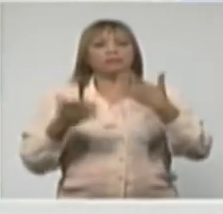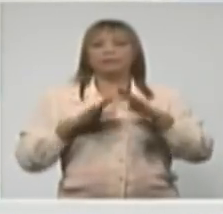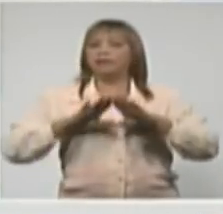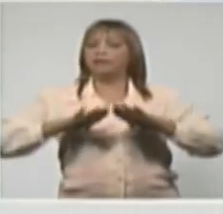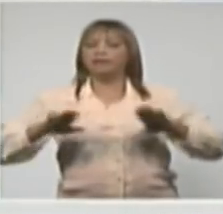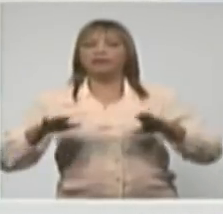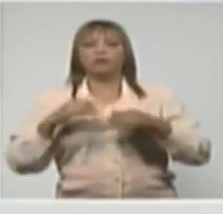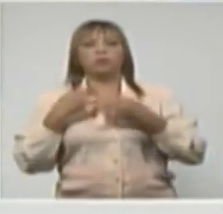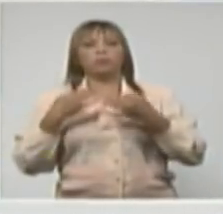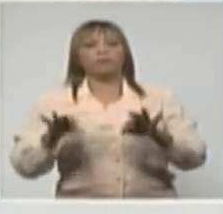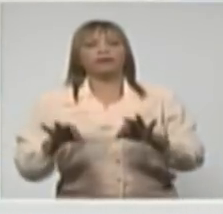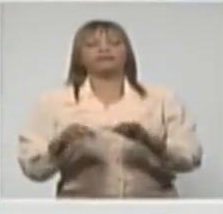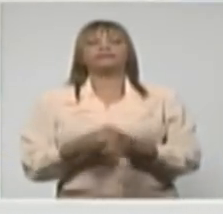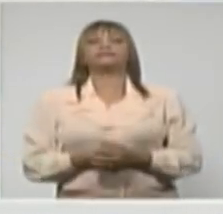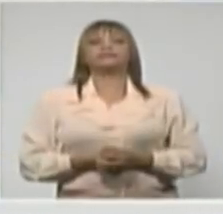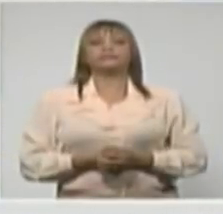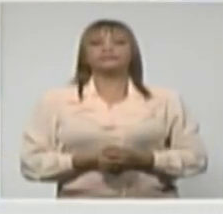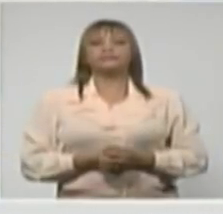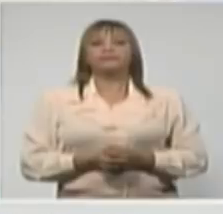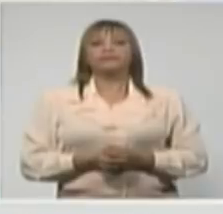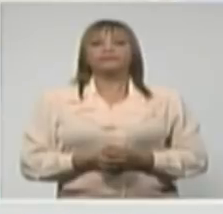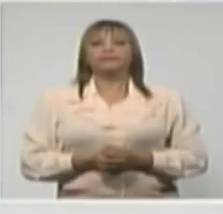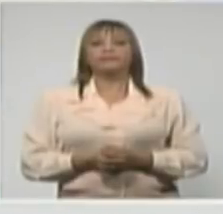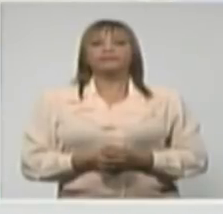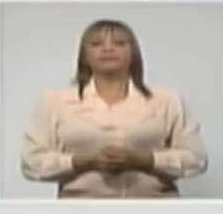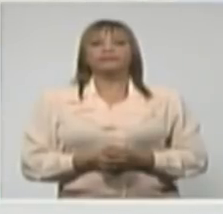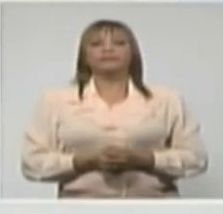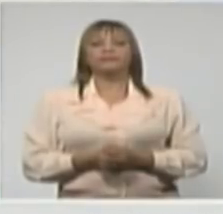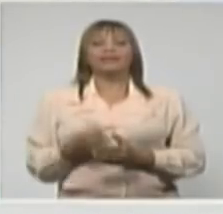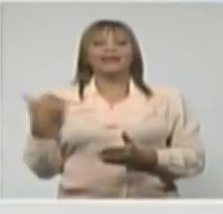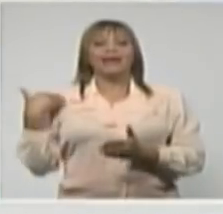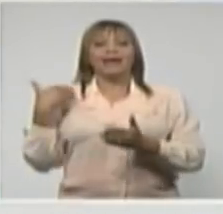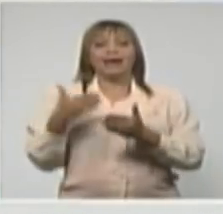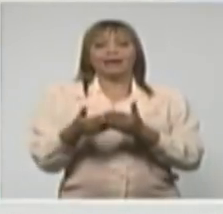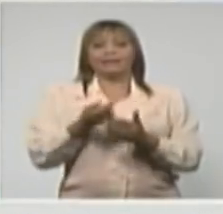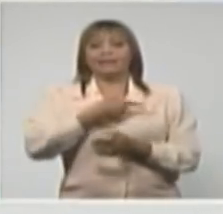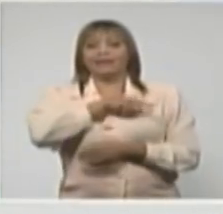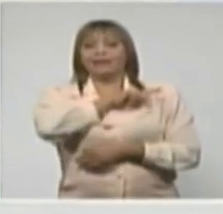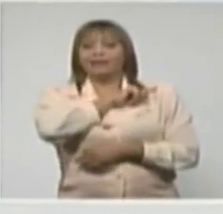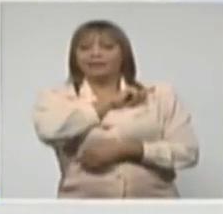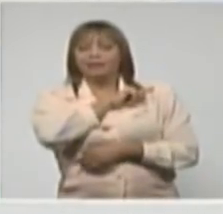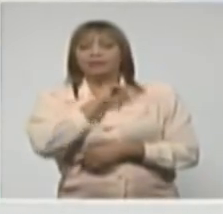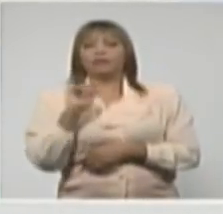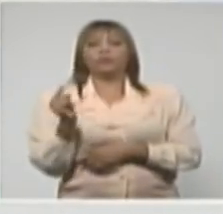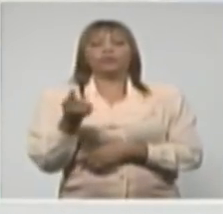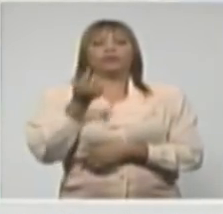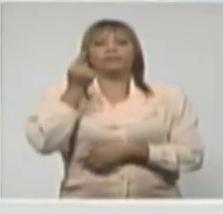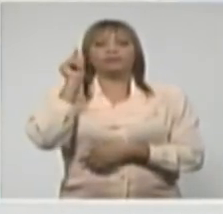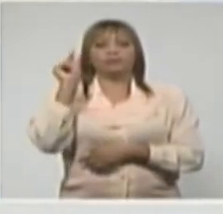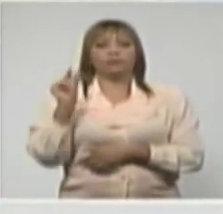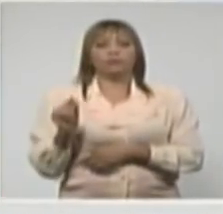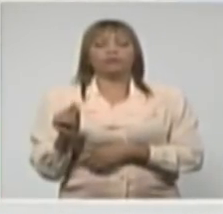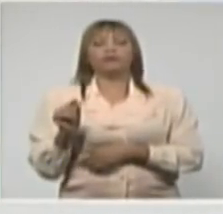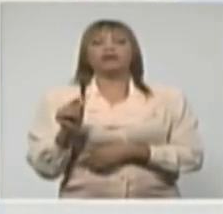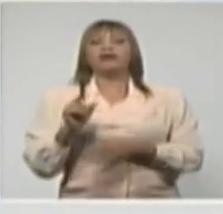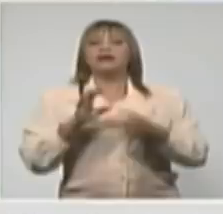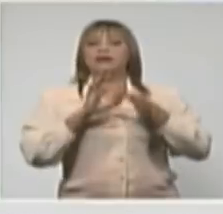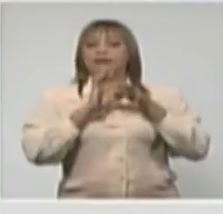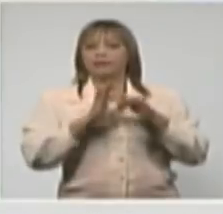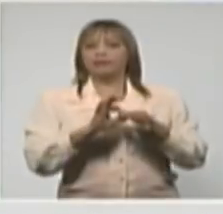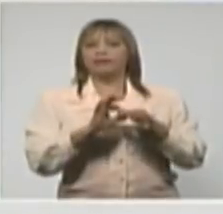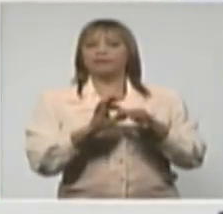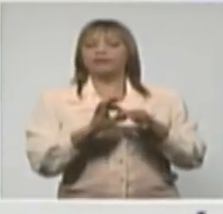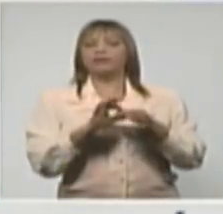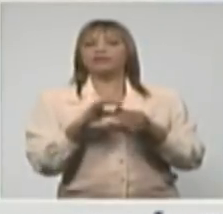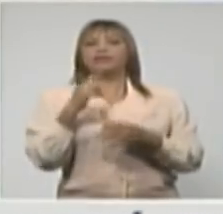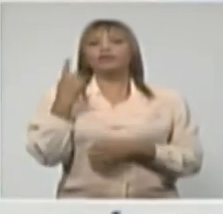actividades. Tenemos hasta el día de ayer un paciente grave y un paciente